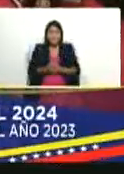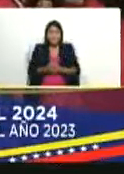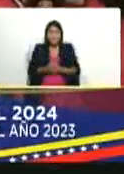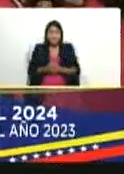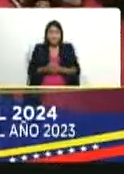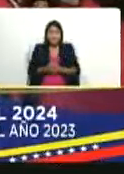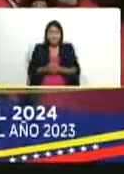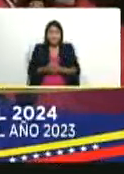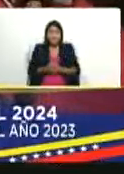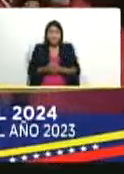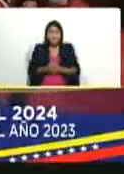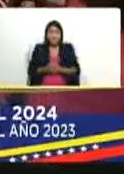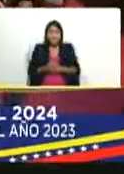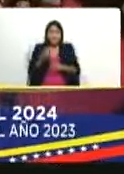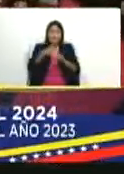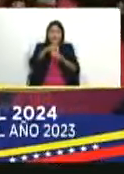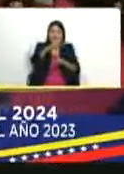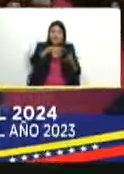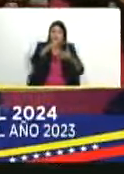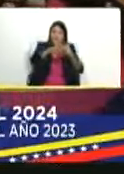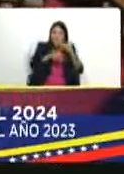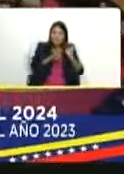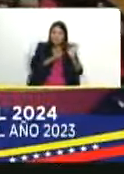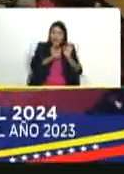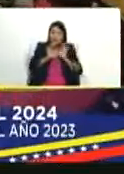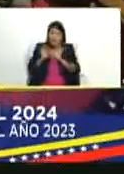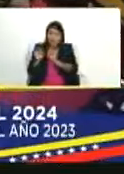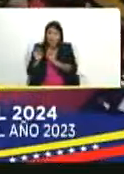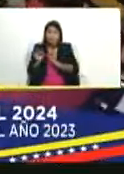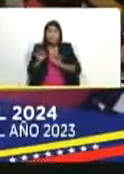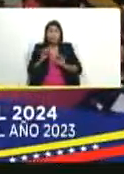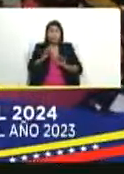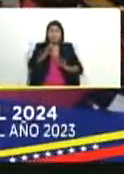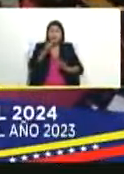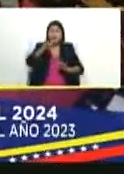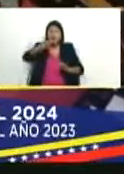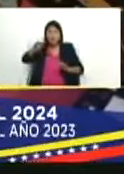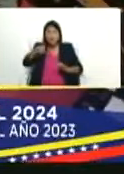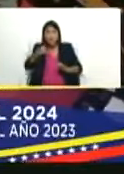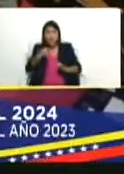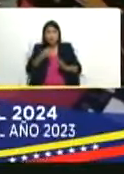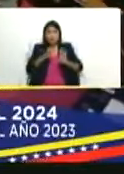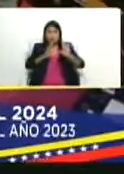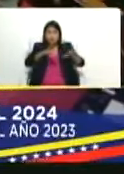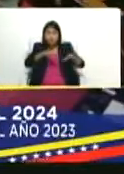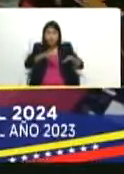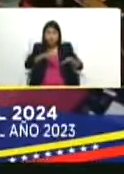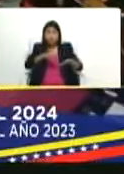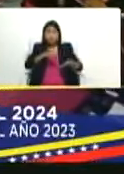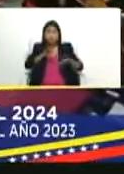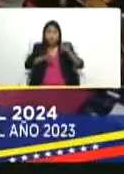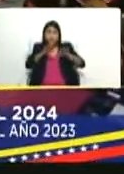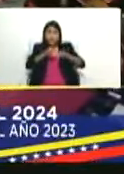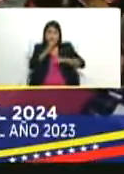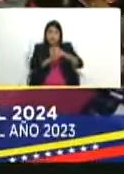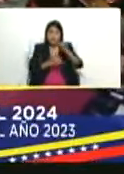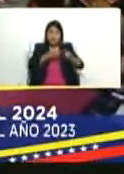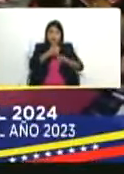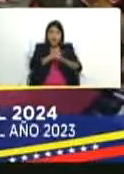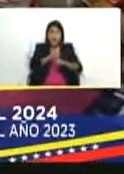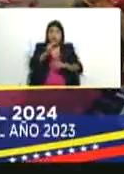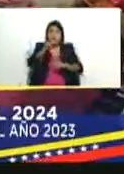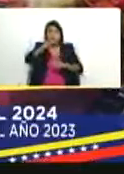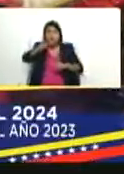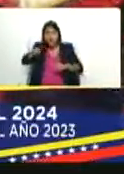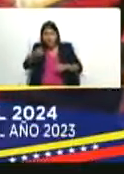De acuerdo con el plan estratégico del Poder Judicial venezolano, con el objeto de fortalecer la cooperación judicial internacional, el Tribunal